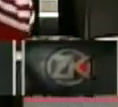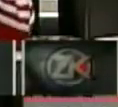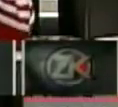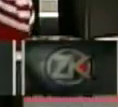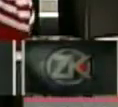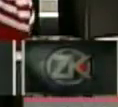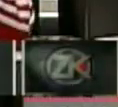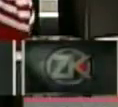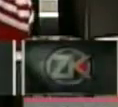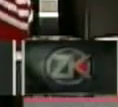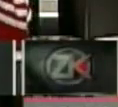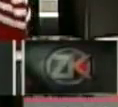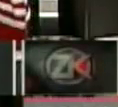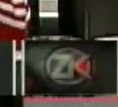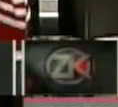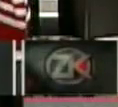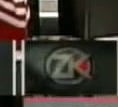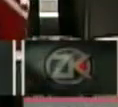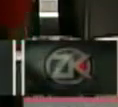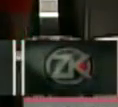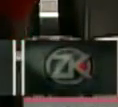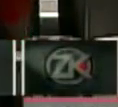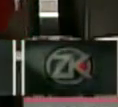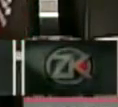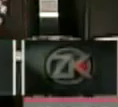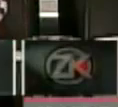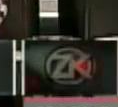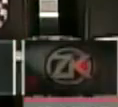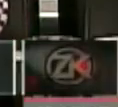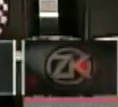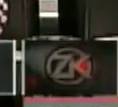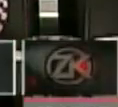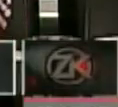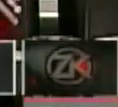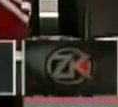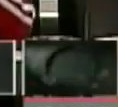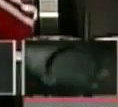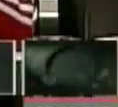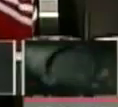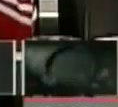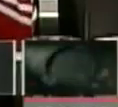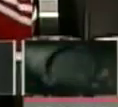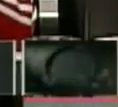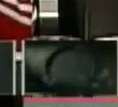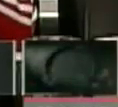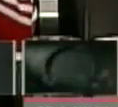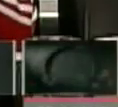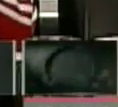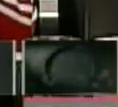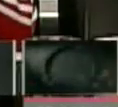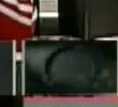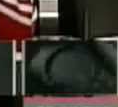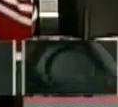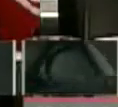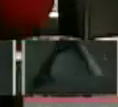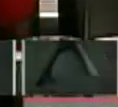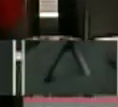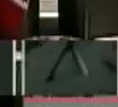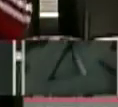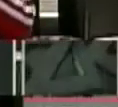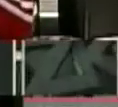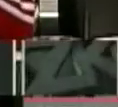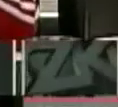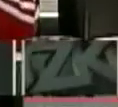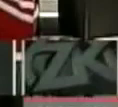creído que saciando sus deseos sexuales transfigurados a lo político podían